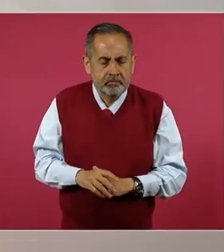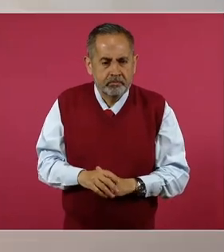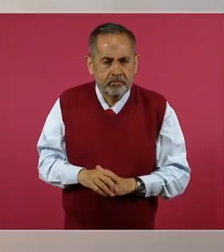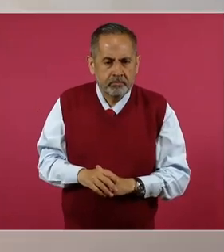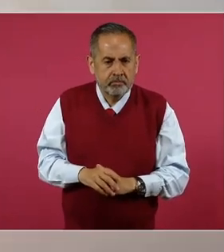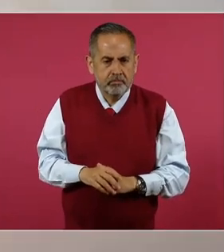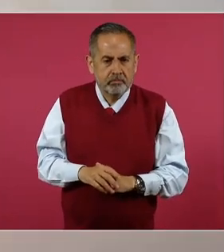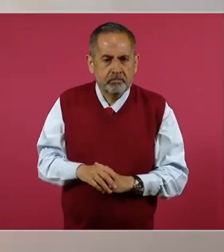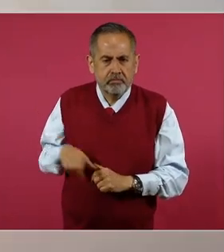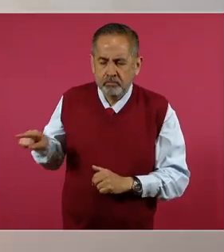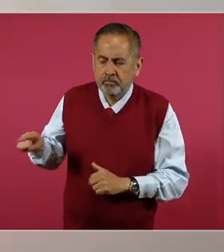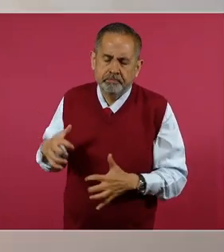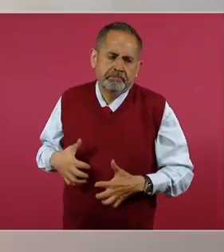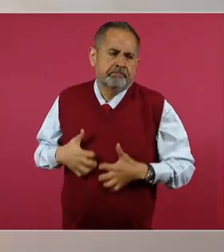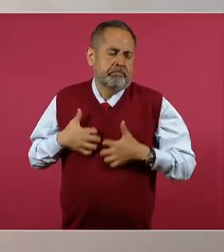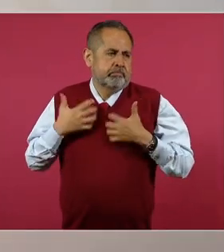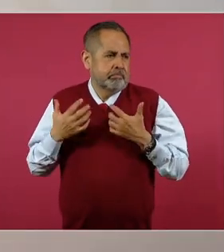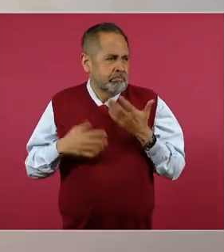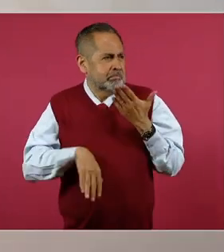se molestó y